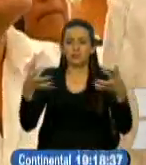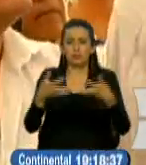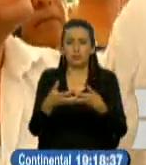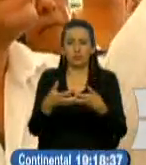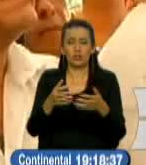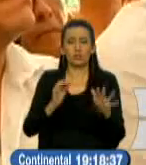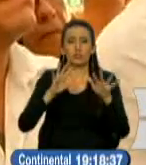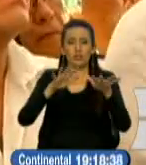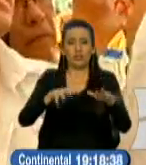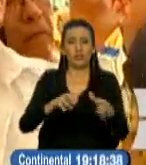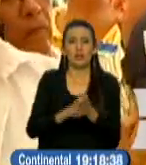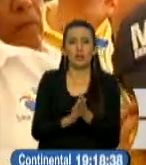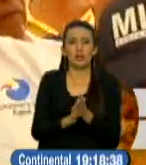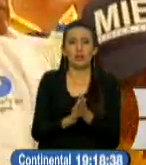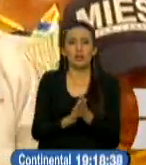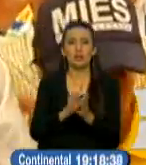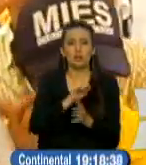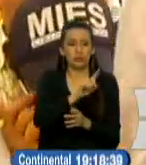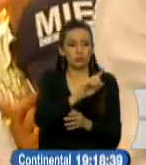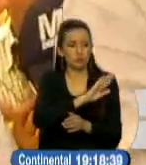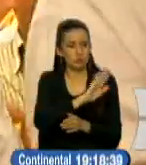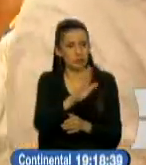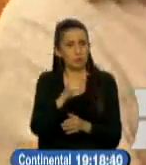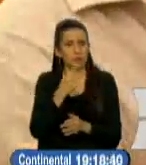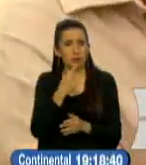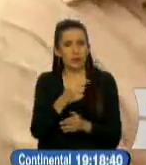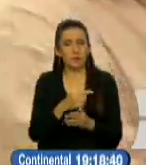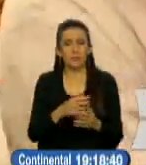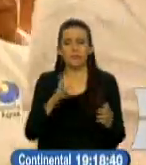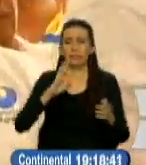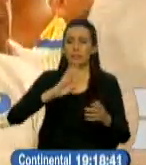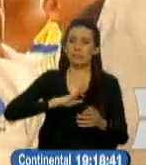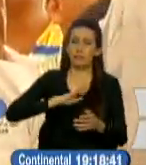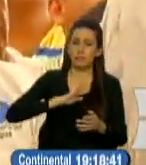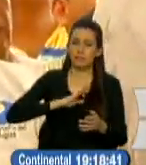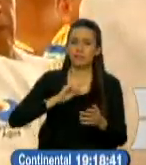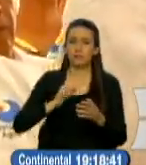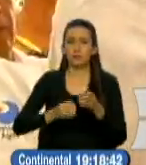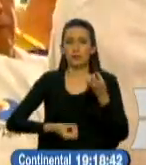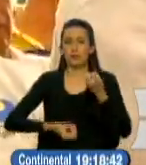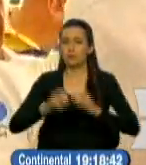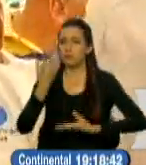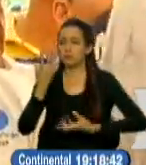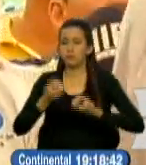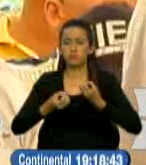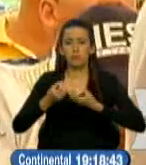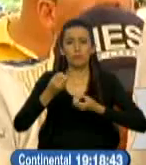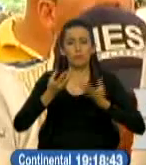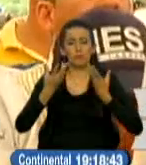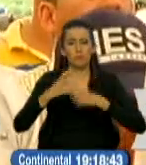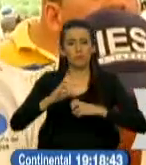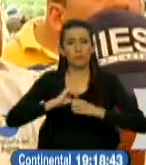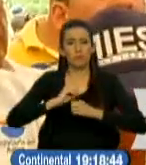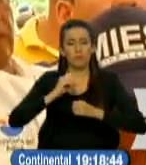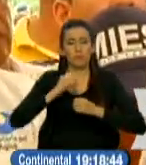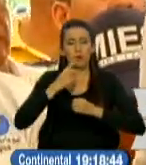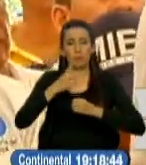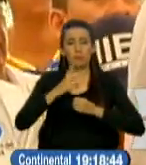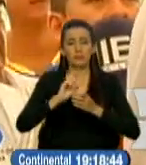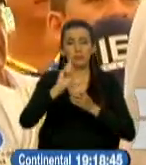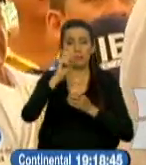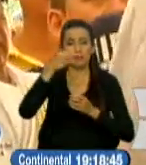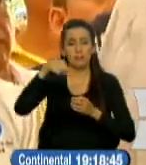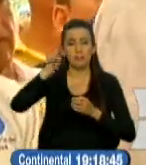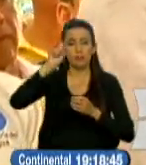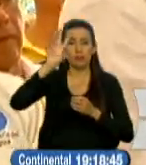compañero agricultor. Tú me hablabas de riego, me hablabas de tecnificación, me hablabas de bombas, 1.200 millones de dólares en crédito